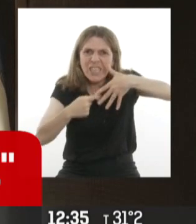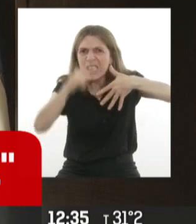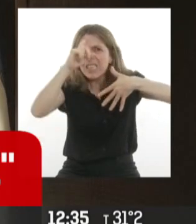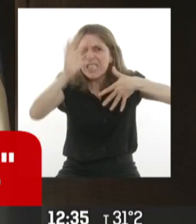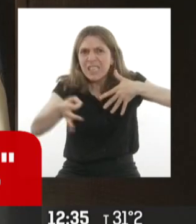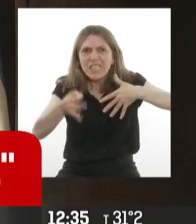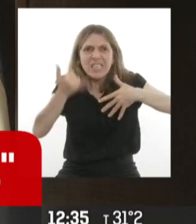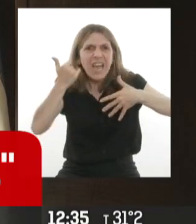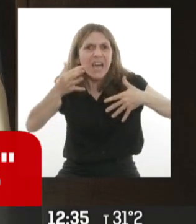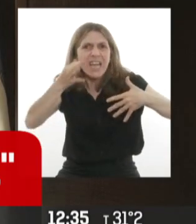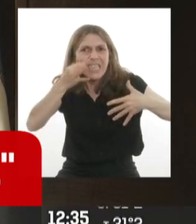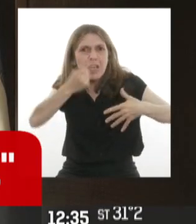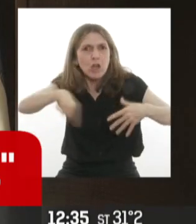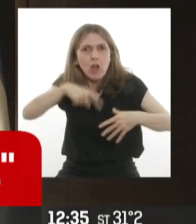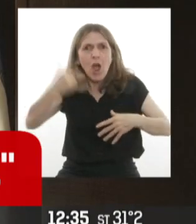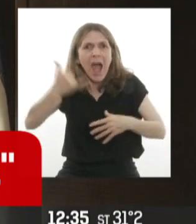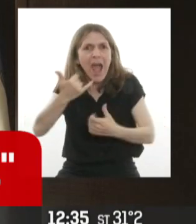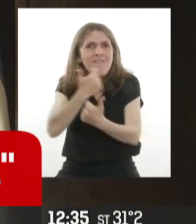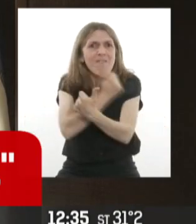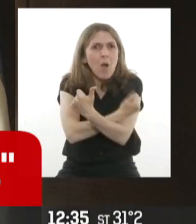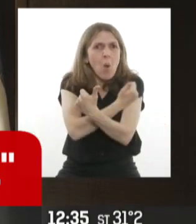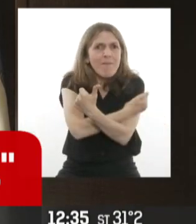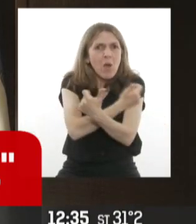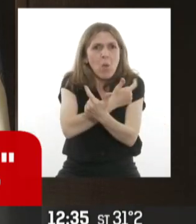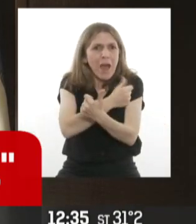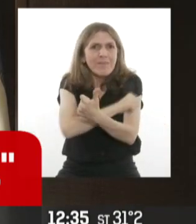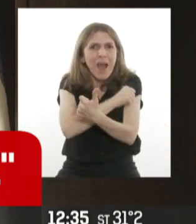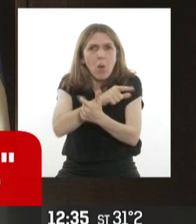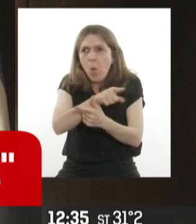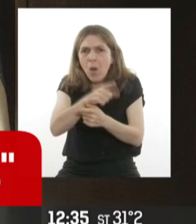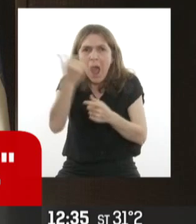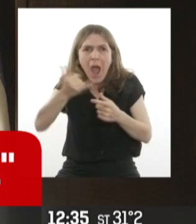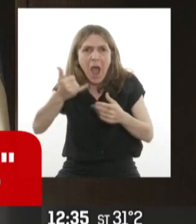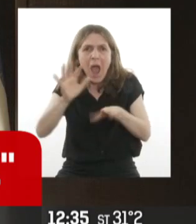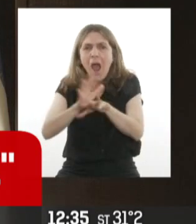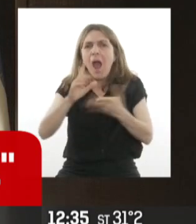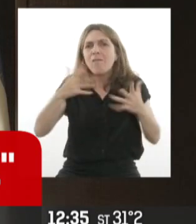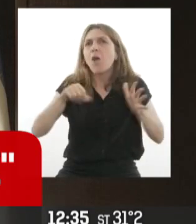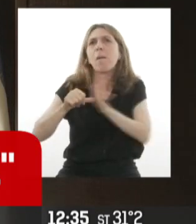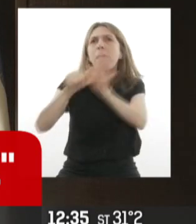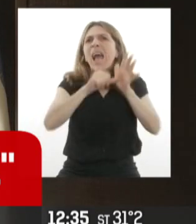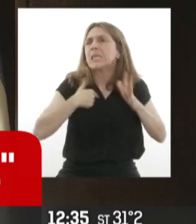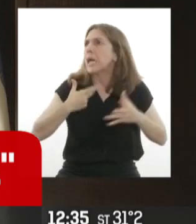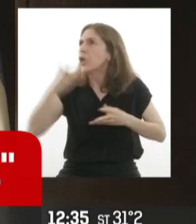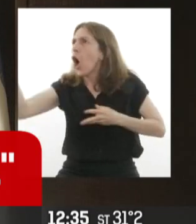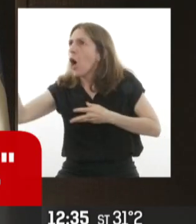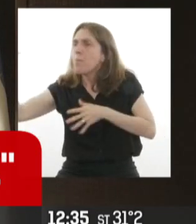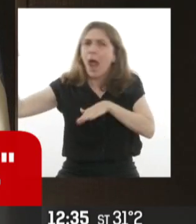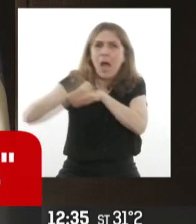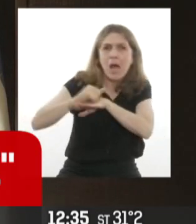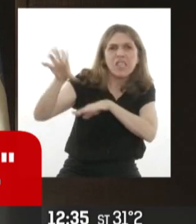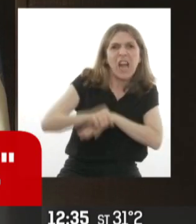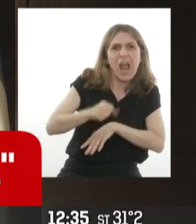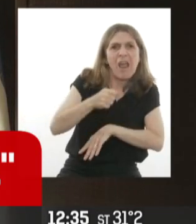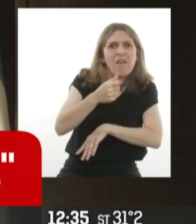de vacunas, donde cada uno de nosotros corre presuroso a resolver su problema, cuando si hubiéramos